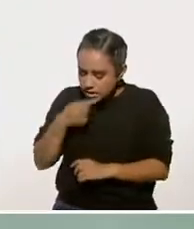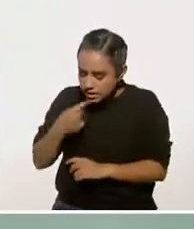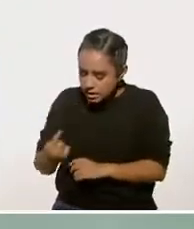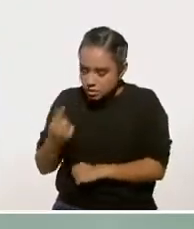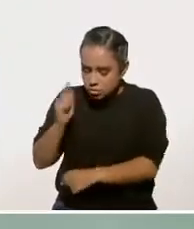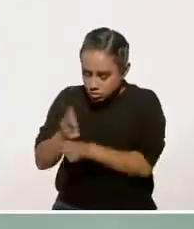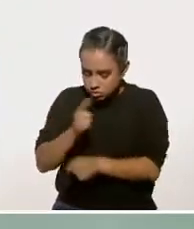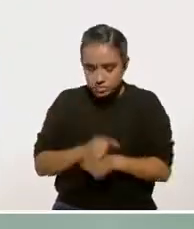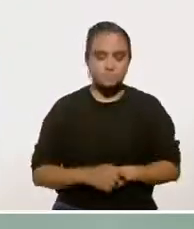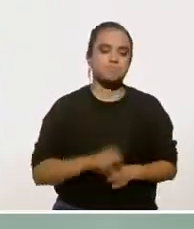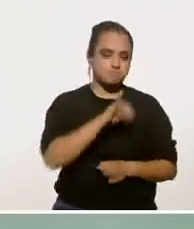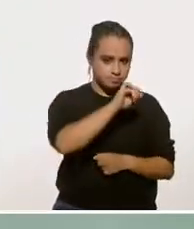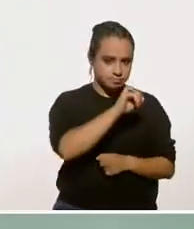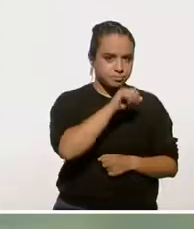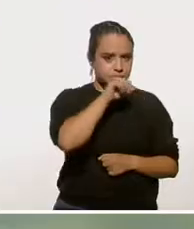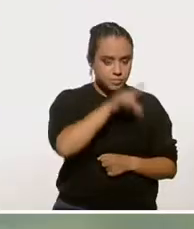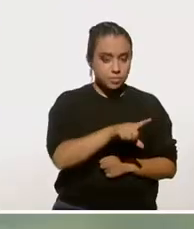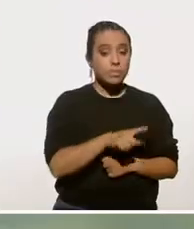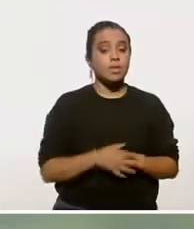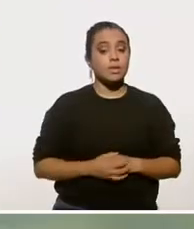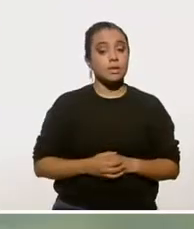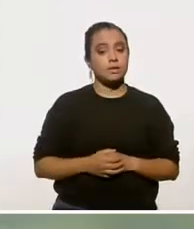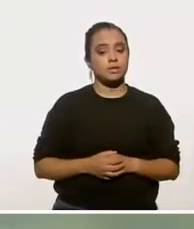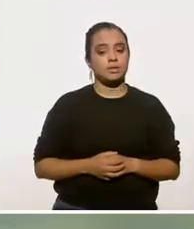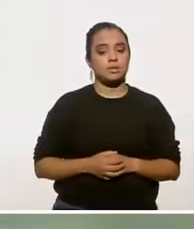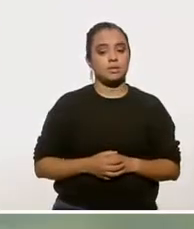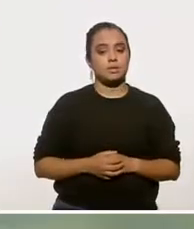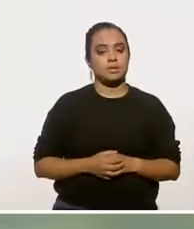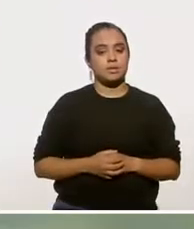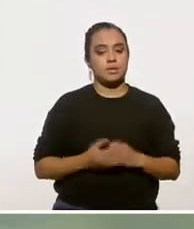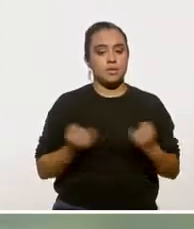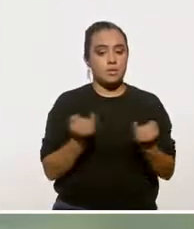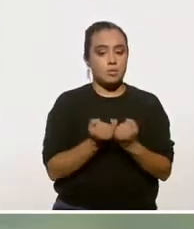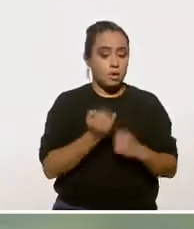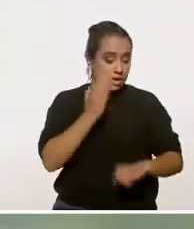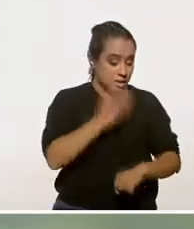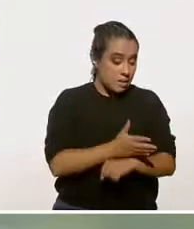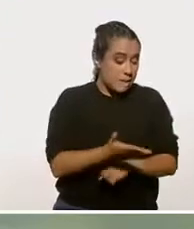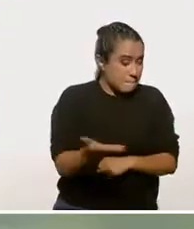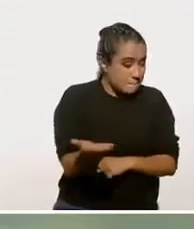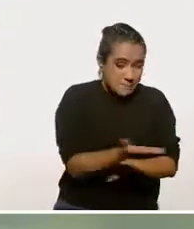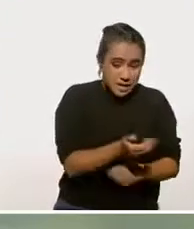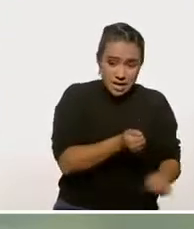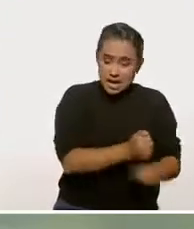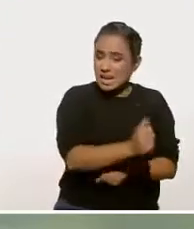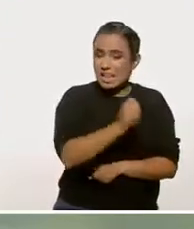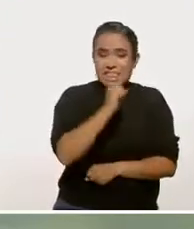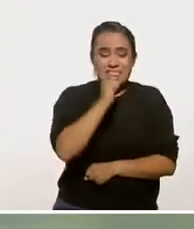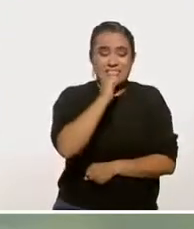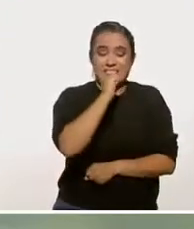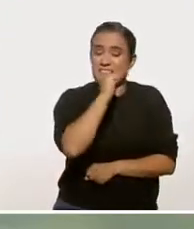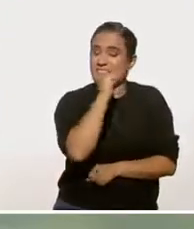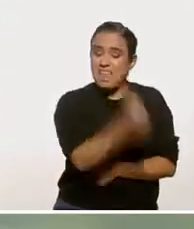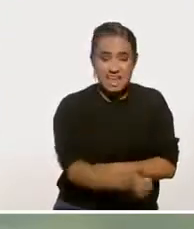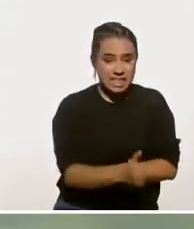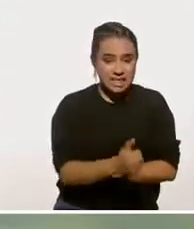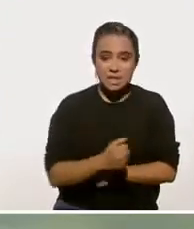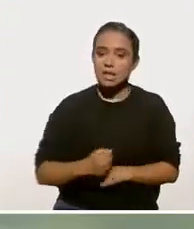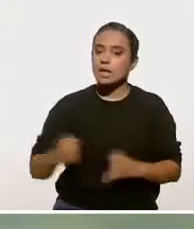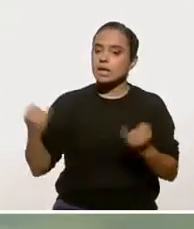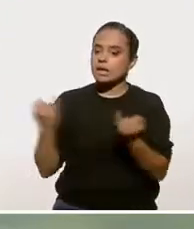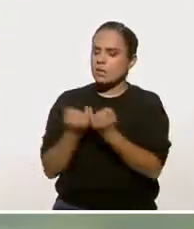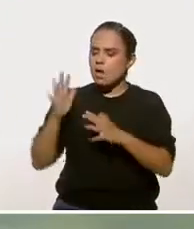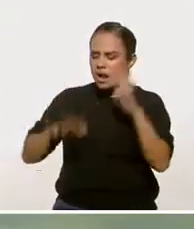Sí, también, pero también nada de castigos físicos. Ni ningún tipo de violencia, porque también hay veces que no